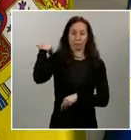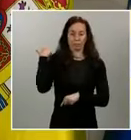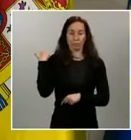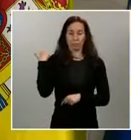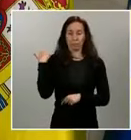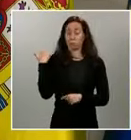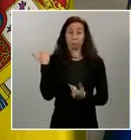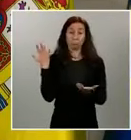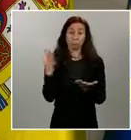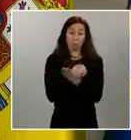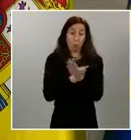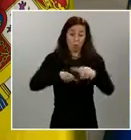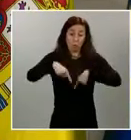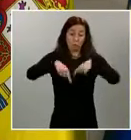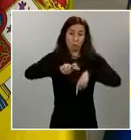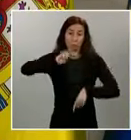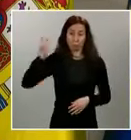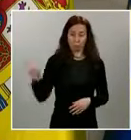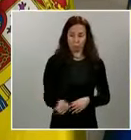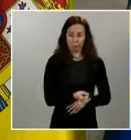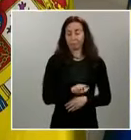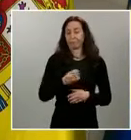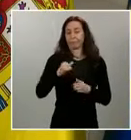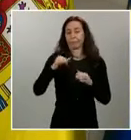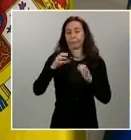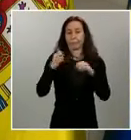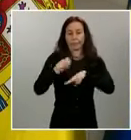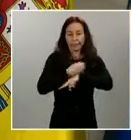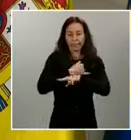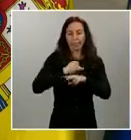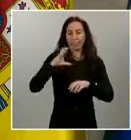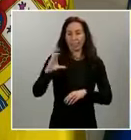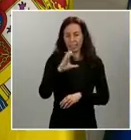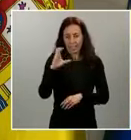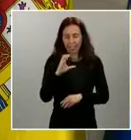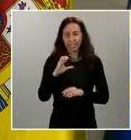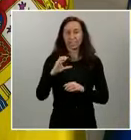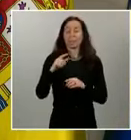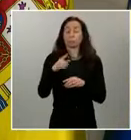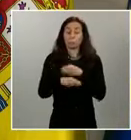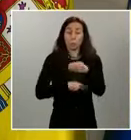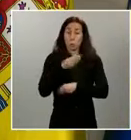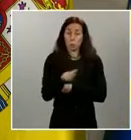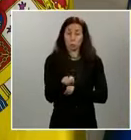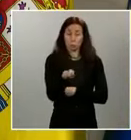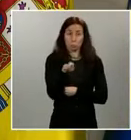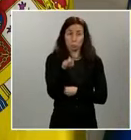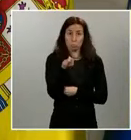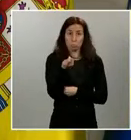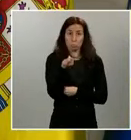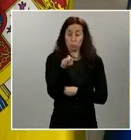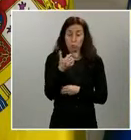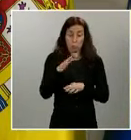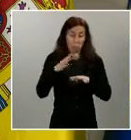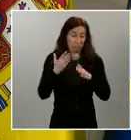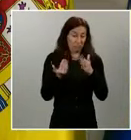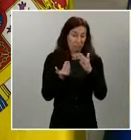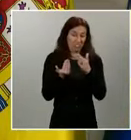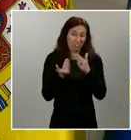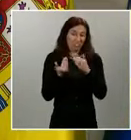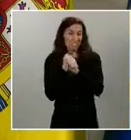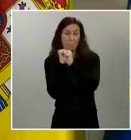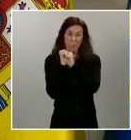transporte. En cercanías, el nivel de utilización fue, al final, en el conjunto de días de Semana Santa, al día se han